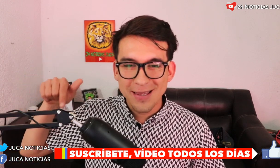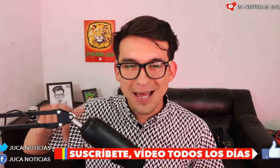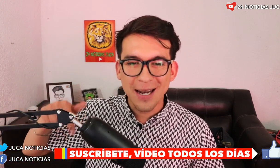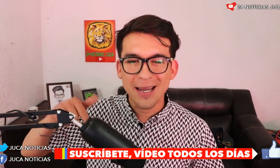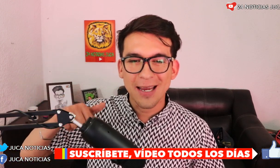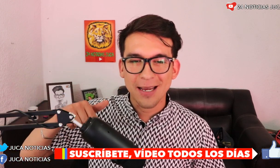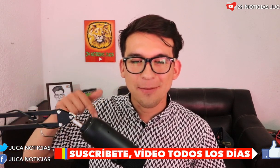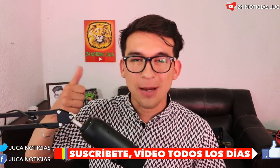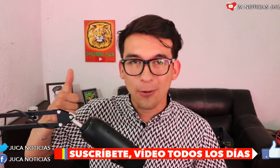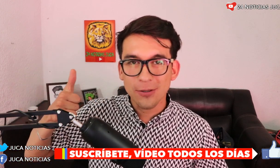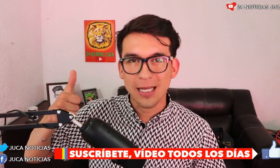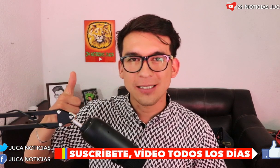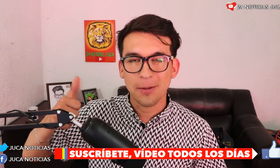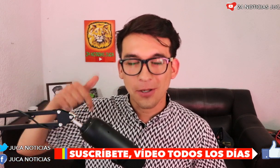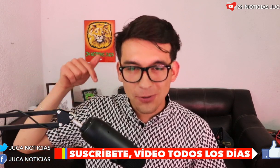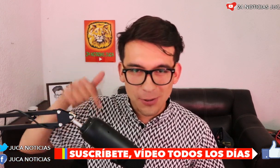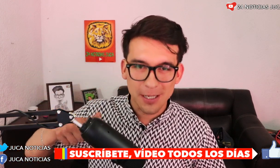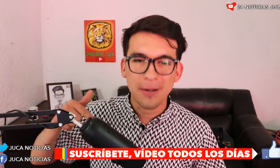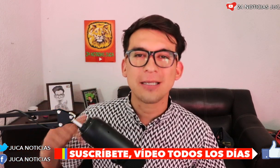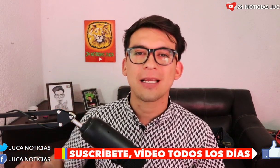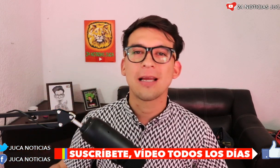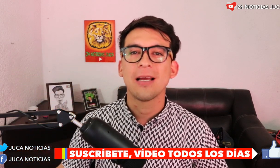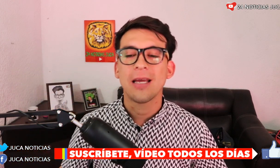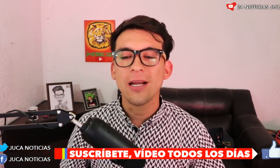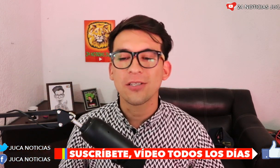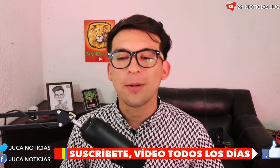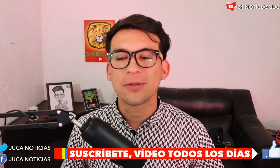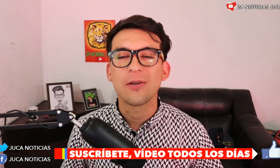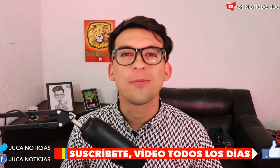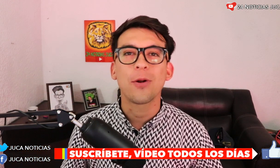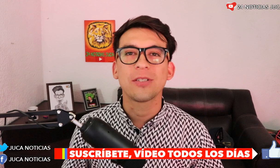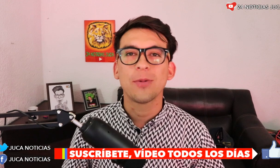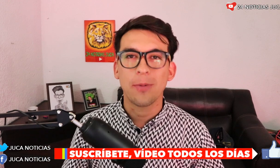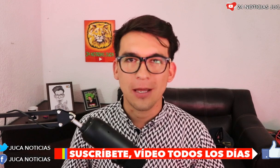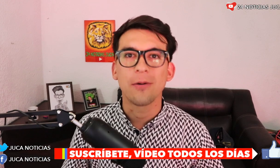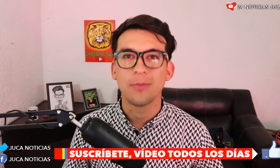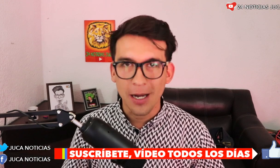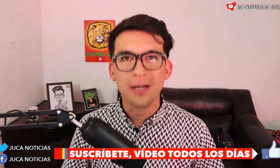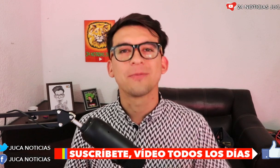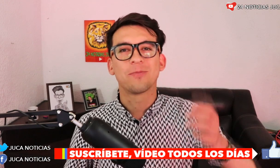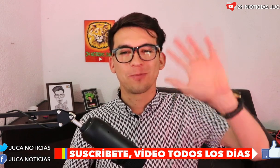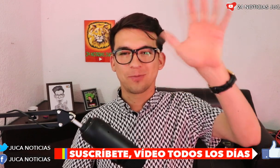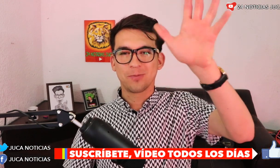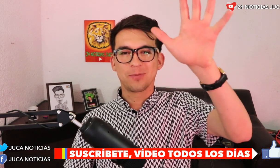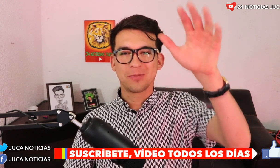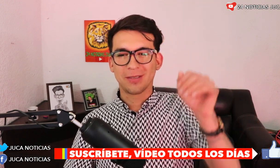olviden darle me gusta a este video y suscribirse. Y nos vemos en un próximo video. Bye.